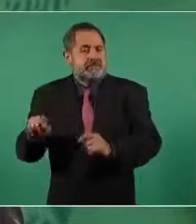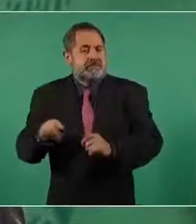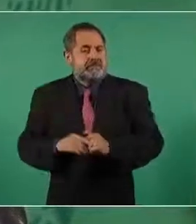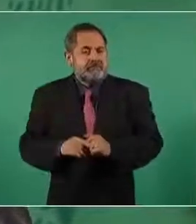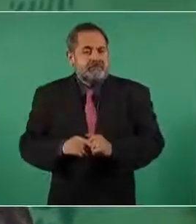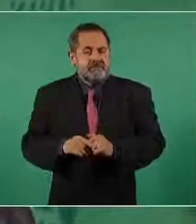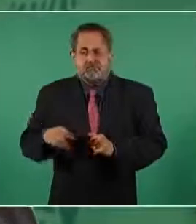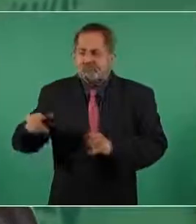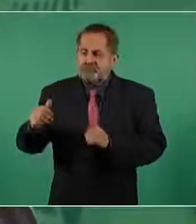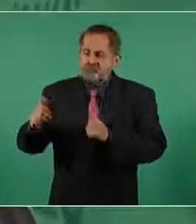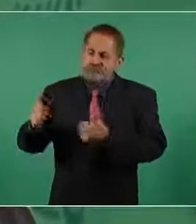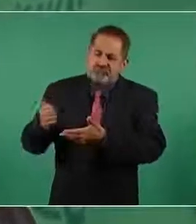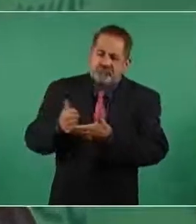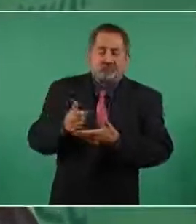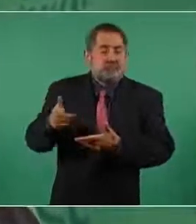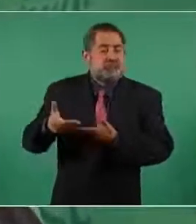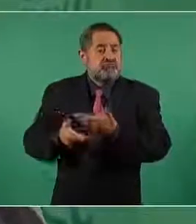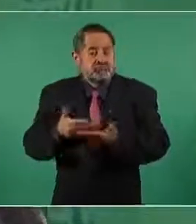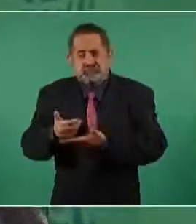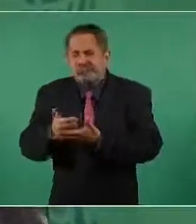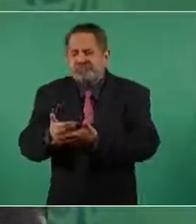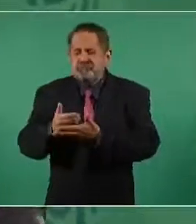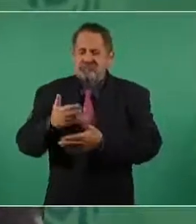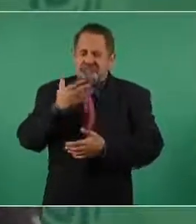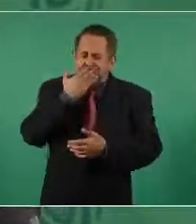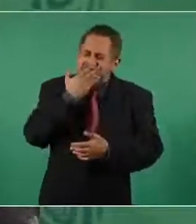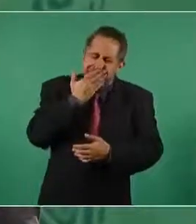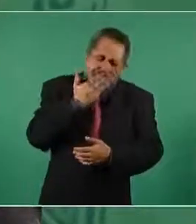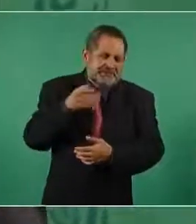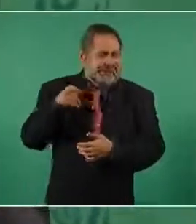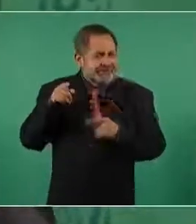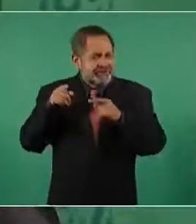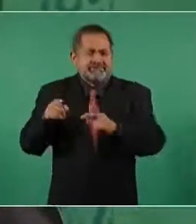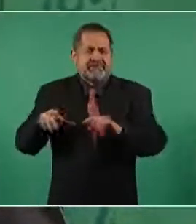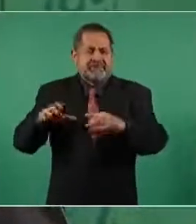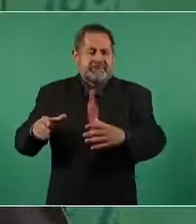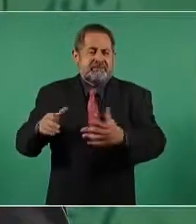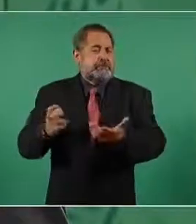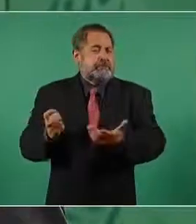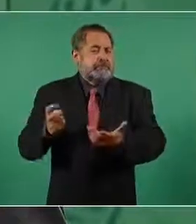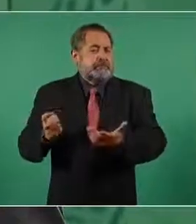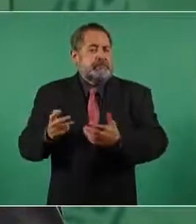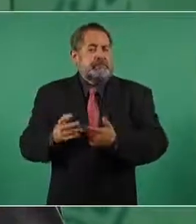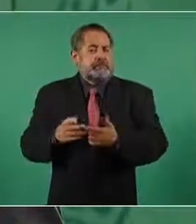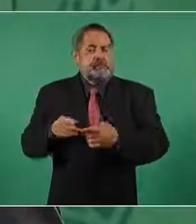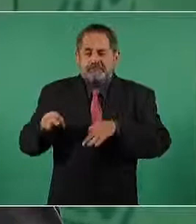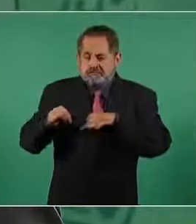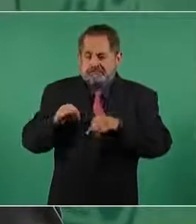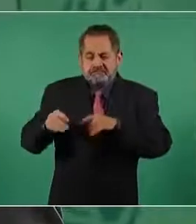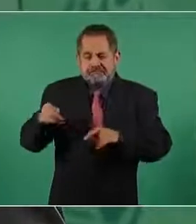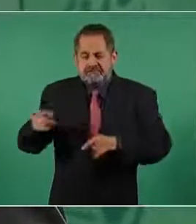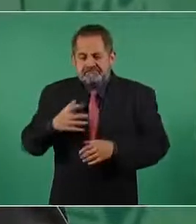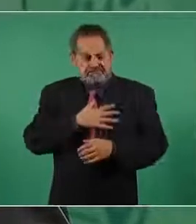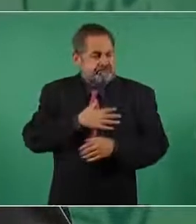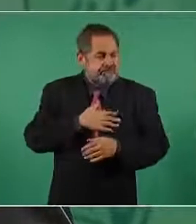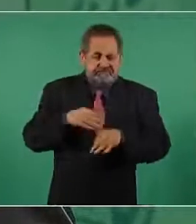al servicio del Estado, servidores públicos que se desempeñen con